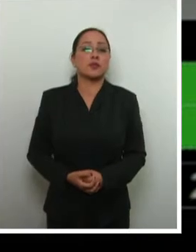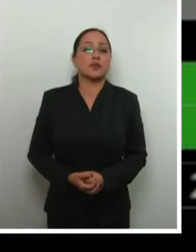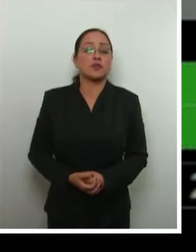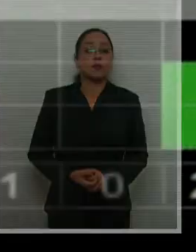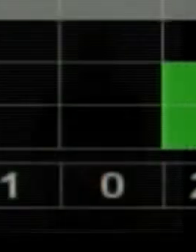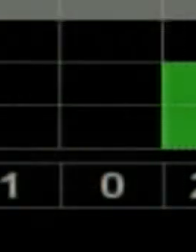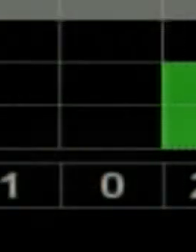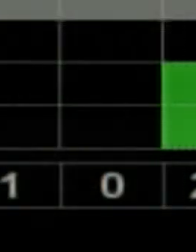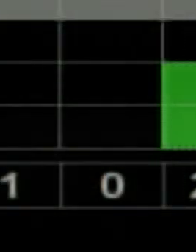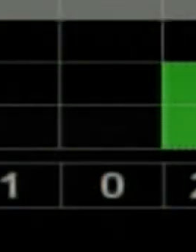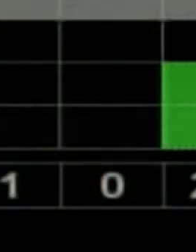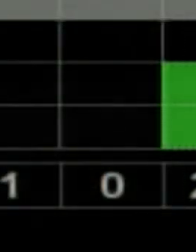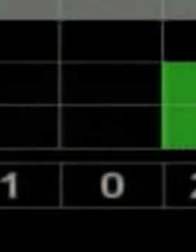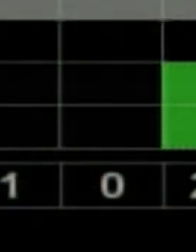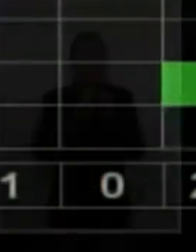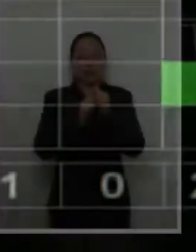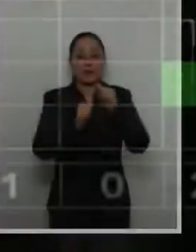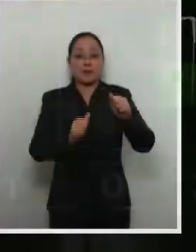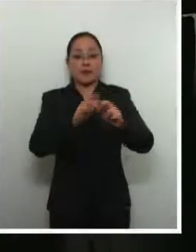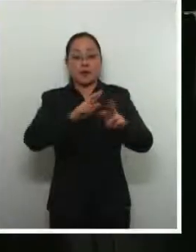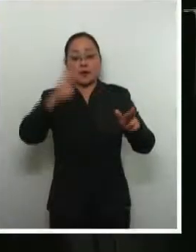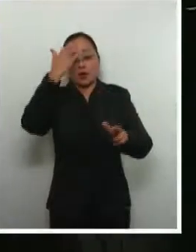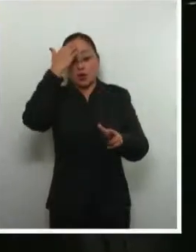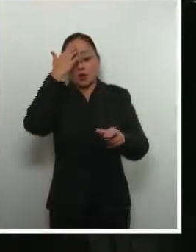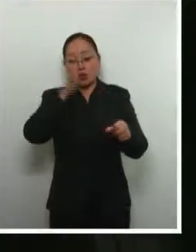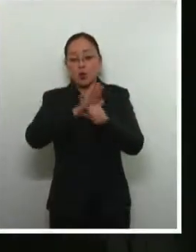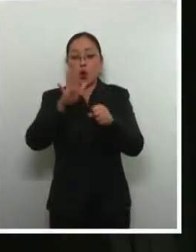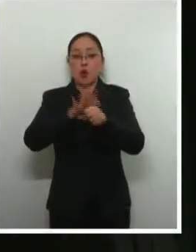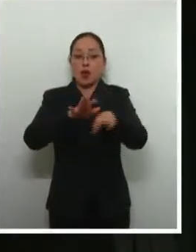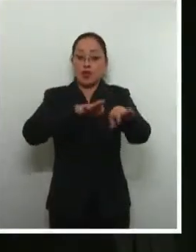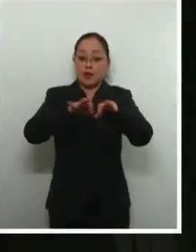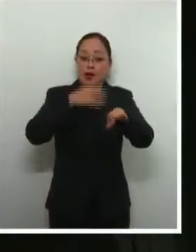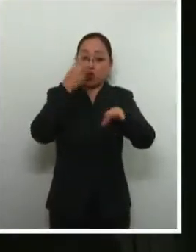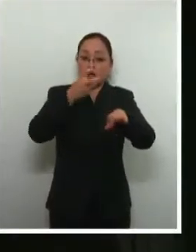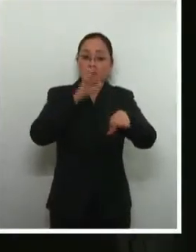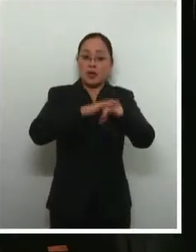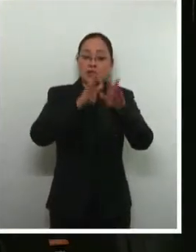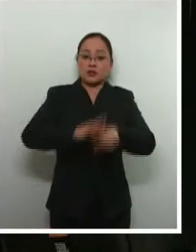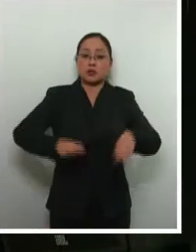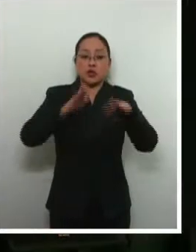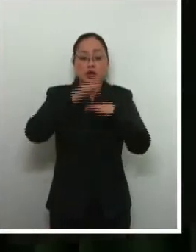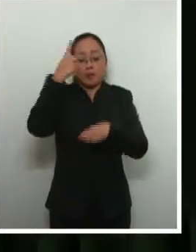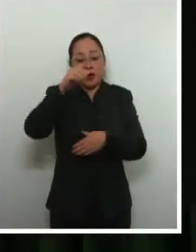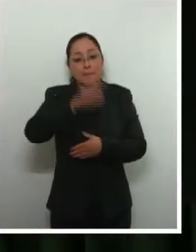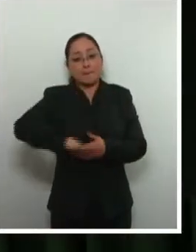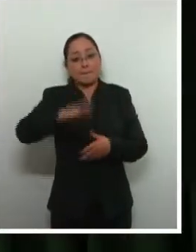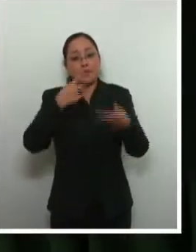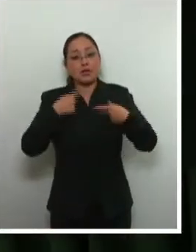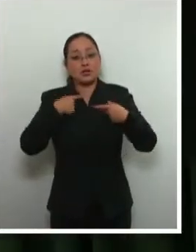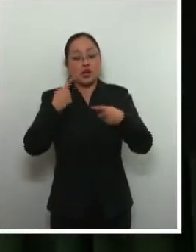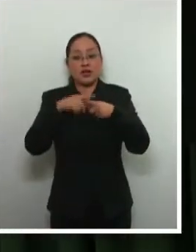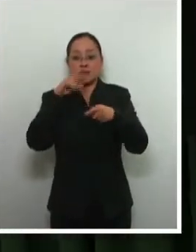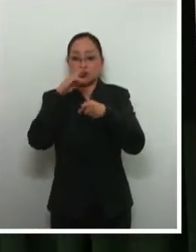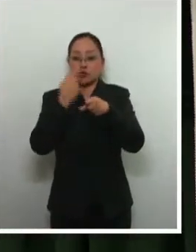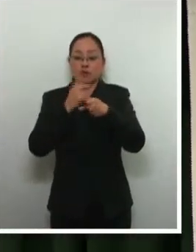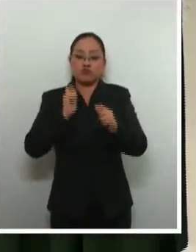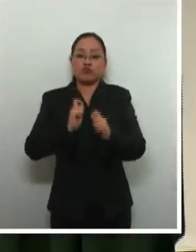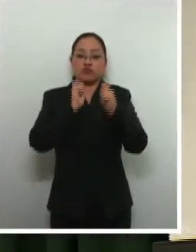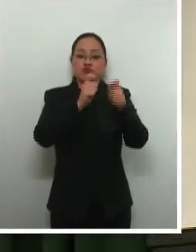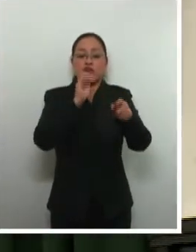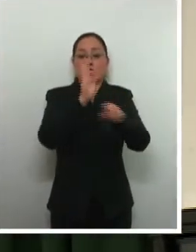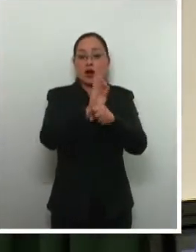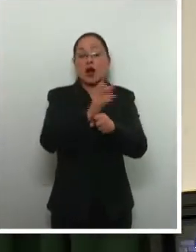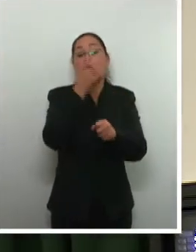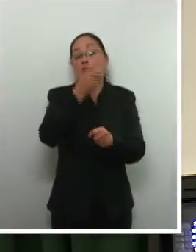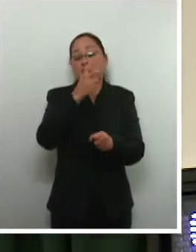donde la Constitución reconoce a la actividad económica como un bien de interés público que debe ser tutelado y que las